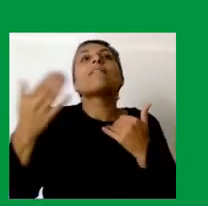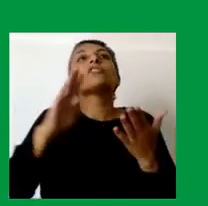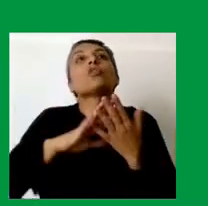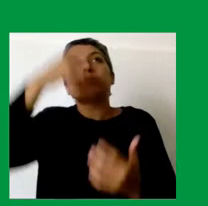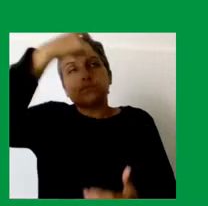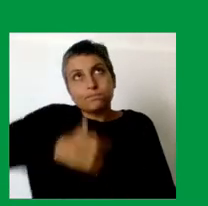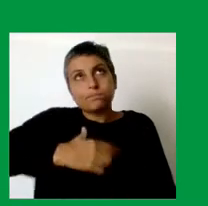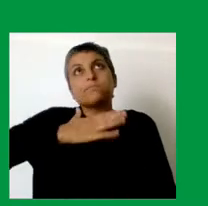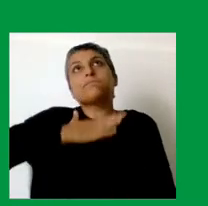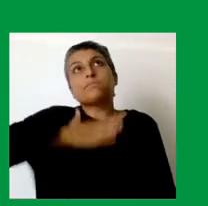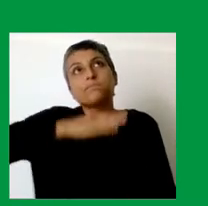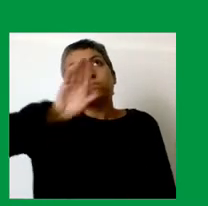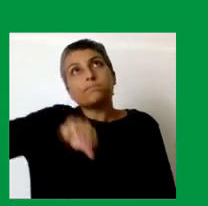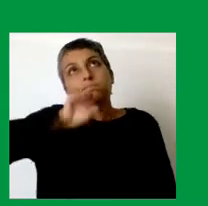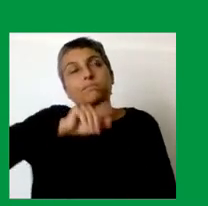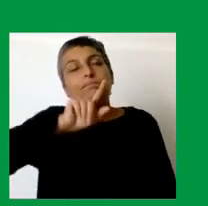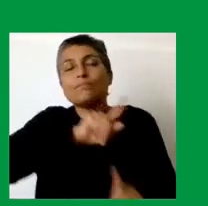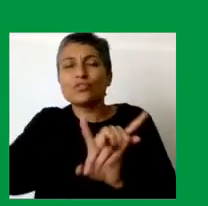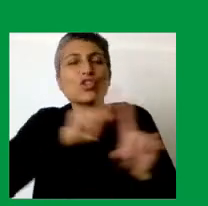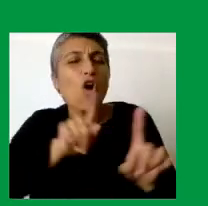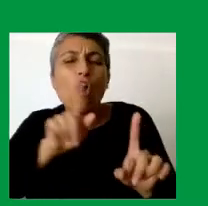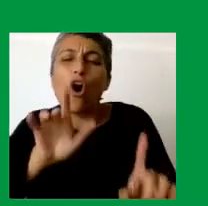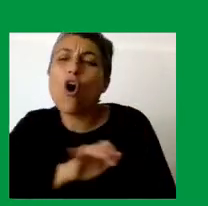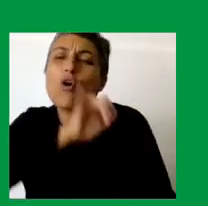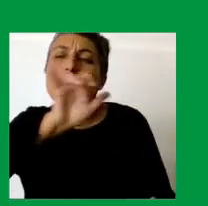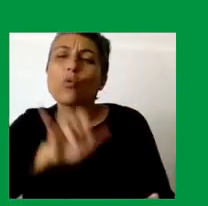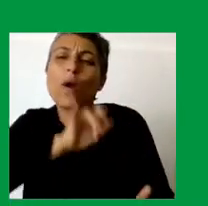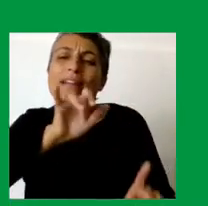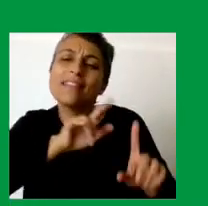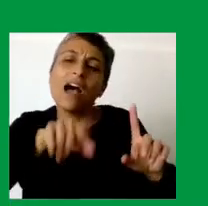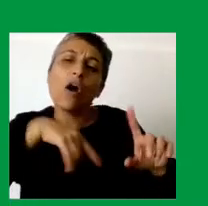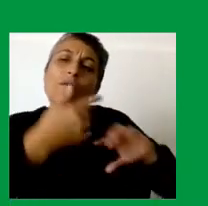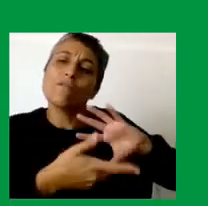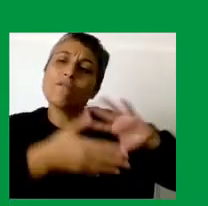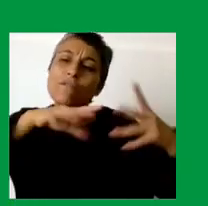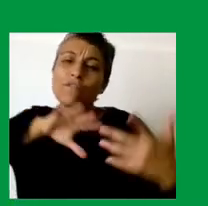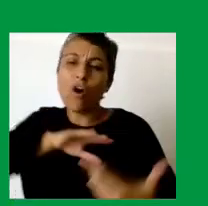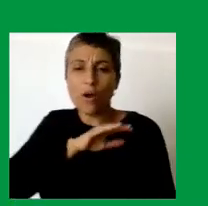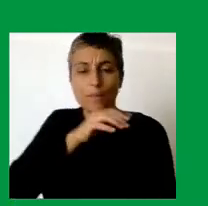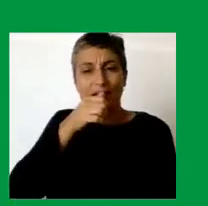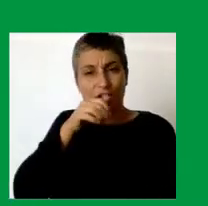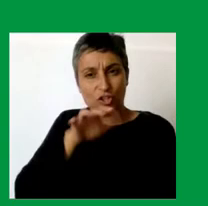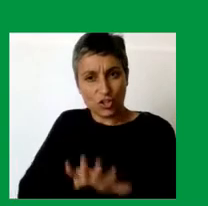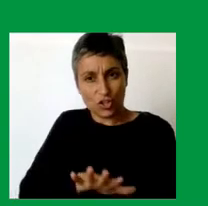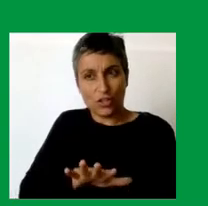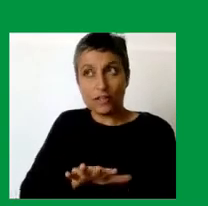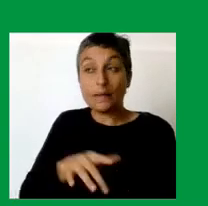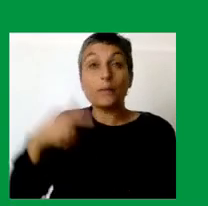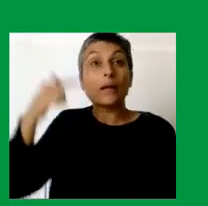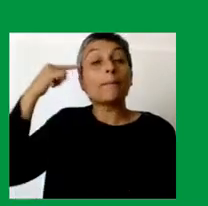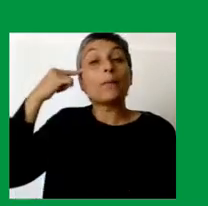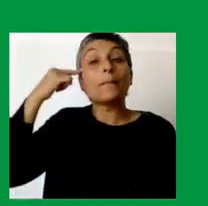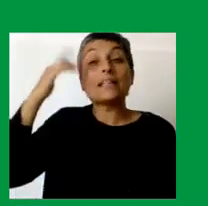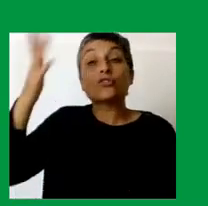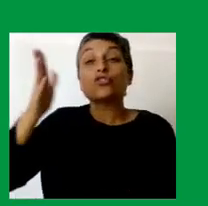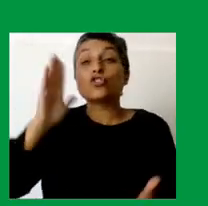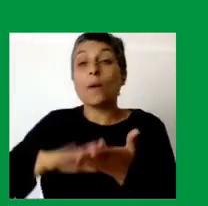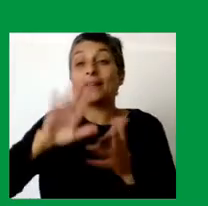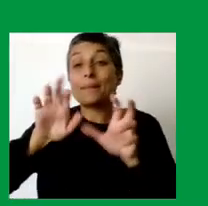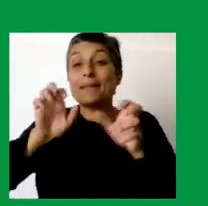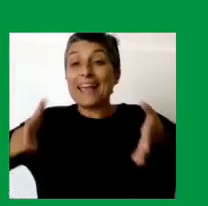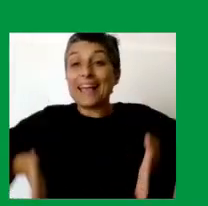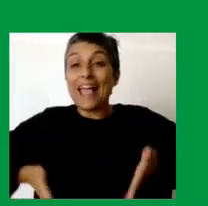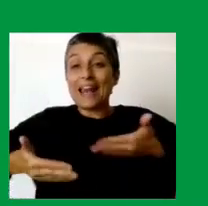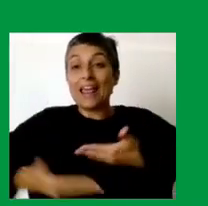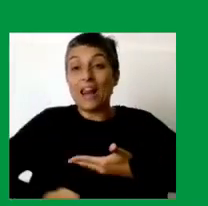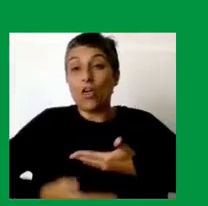en el podcast, pero contando la otra historia, haciendo hincapié en la perspectiva de género, que nos importa mucho, y yo